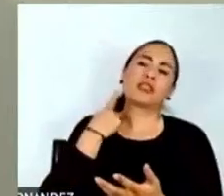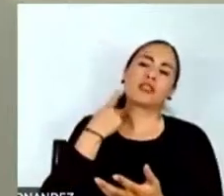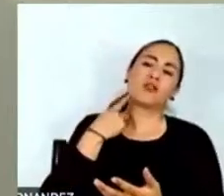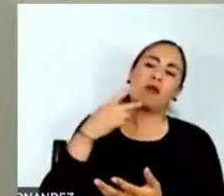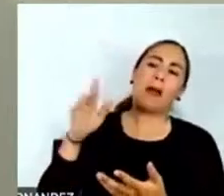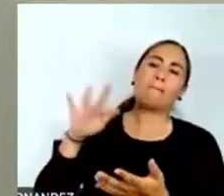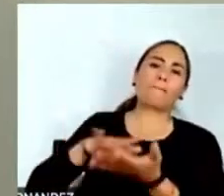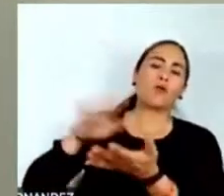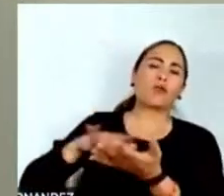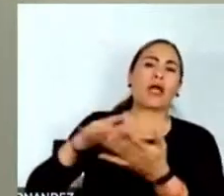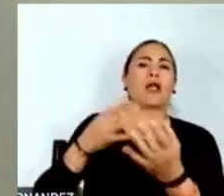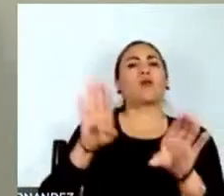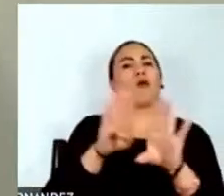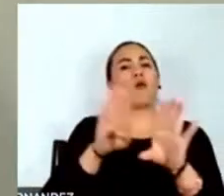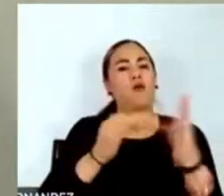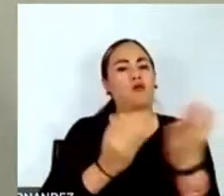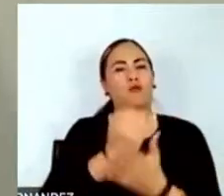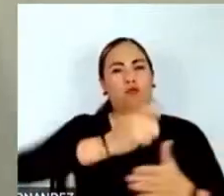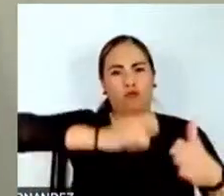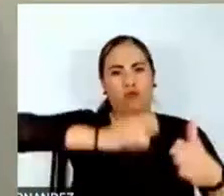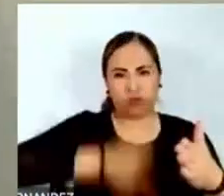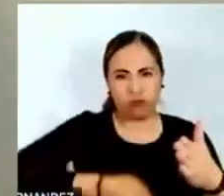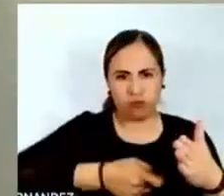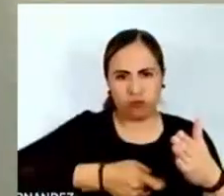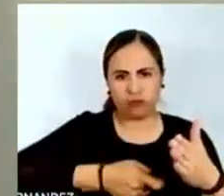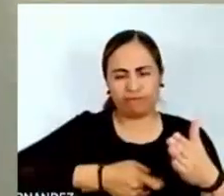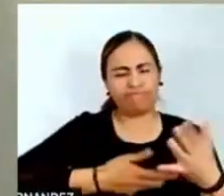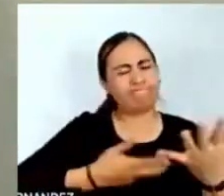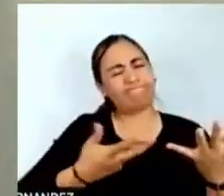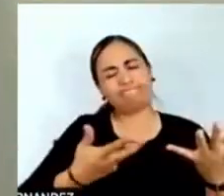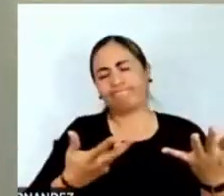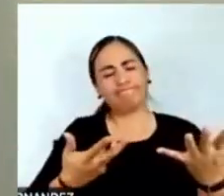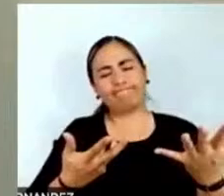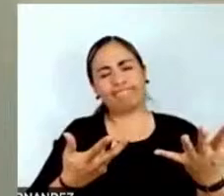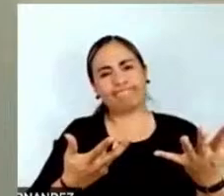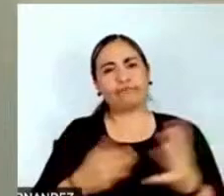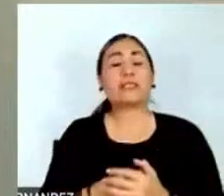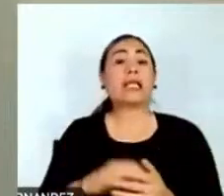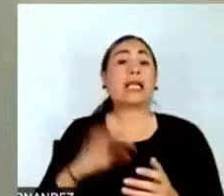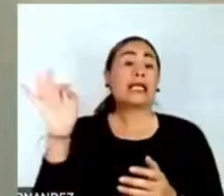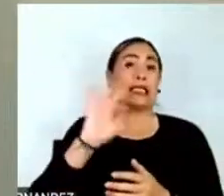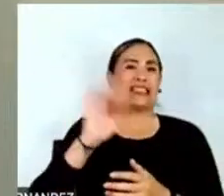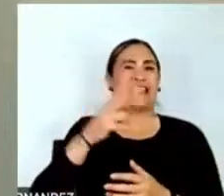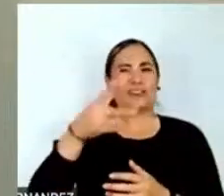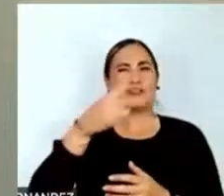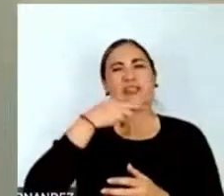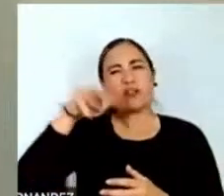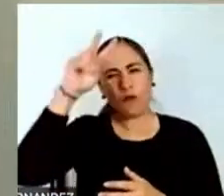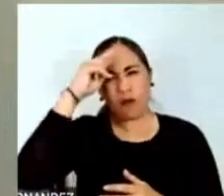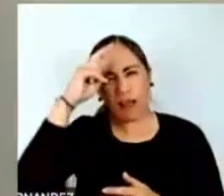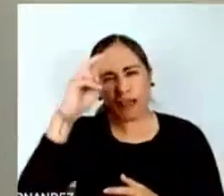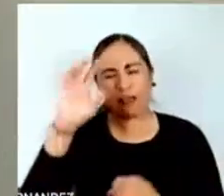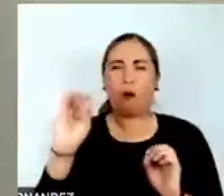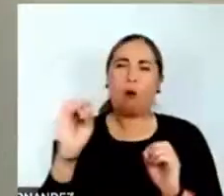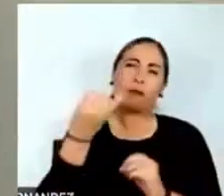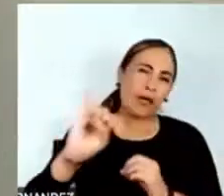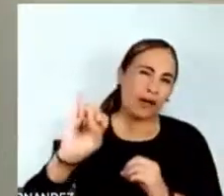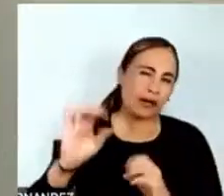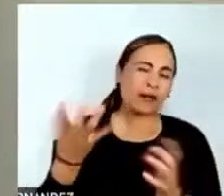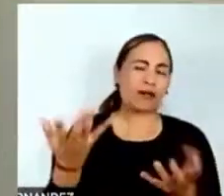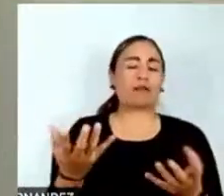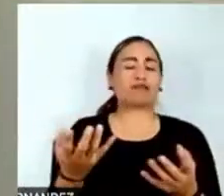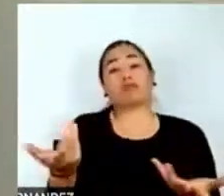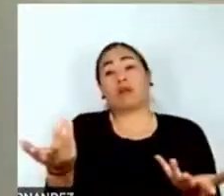esto sería, sin más, ingenuo, sería absurdo. Cuando un juez, cuando un